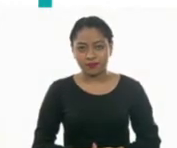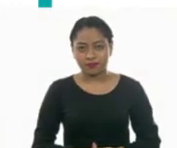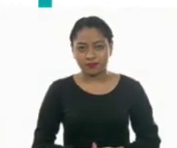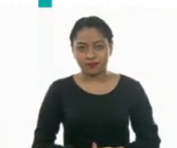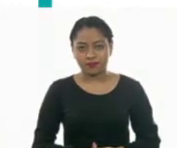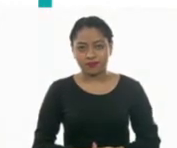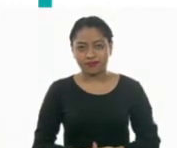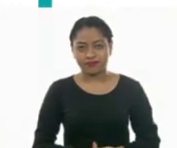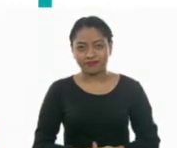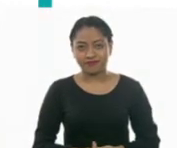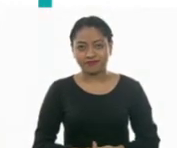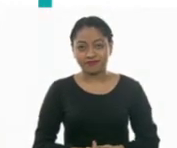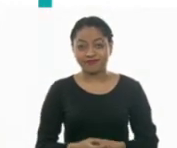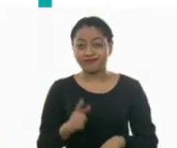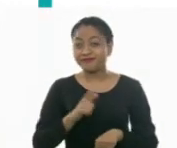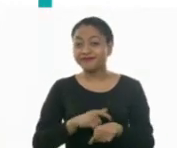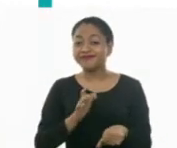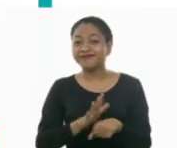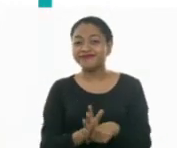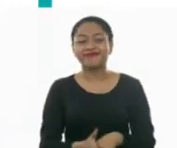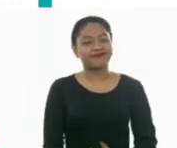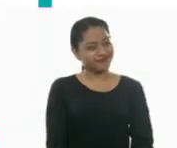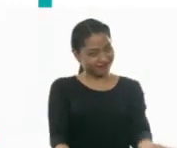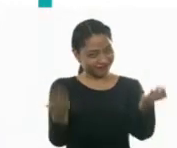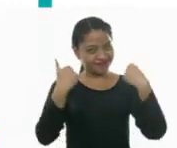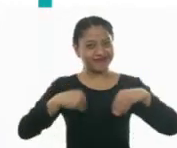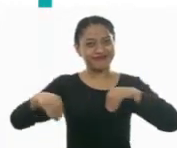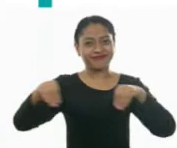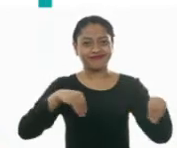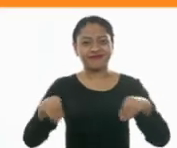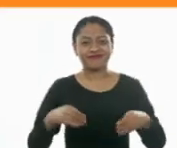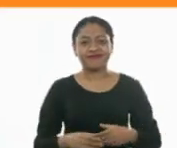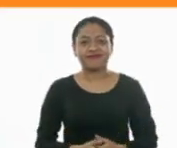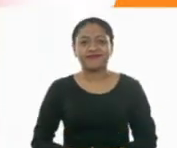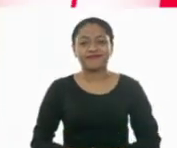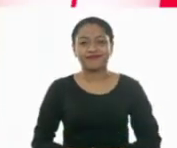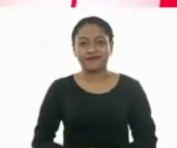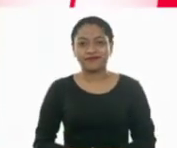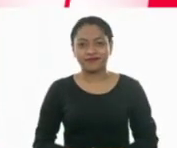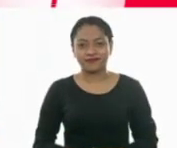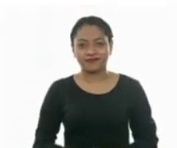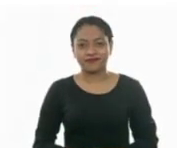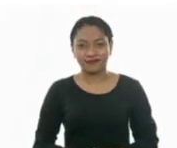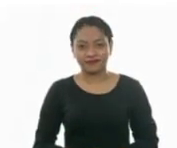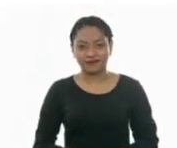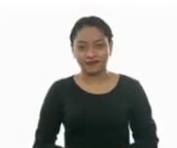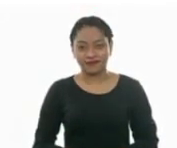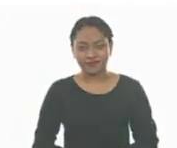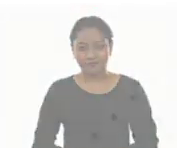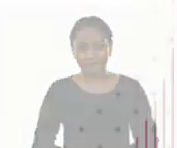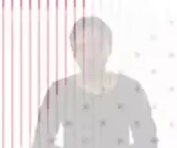Ha llegado el momento de movernos. Vamos a esta pausa activa.